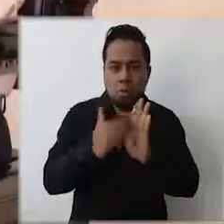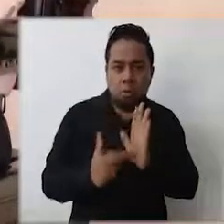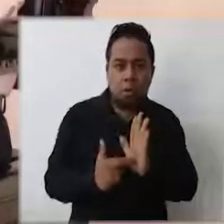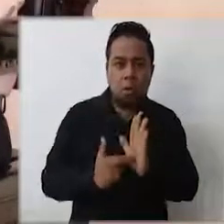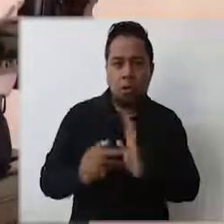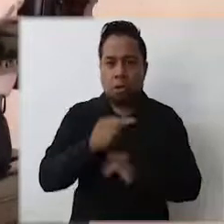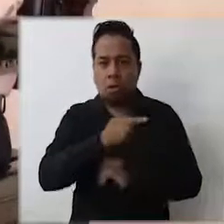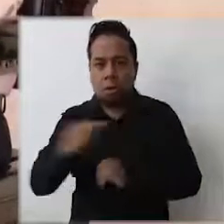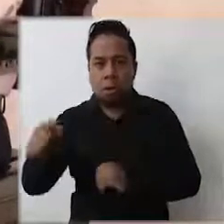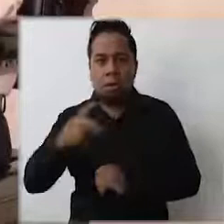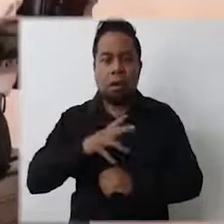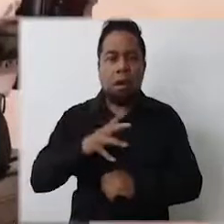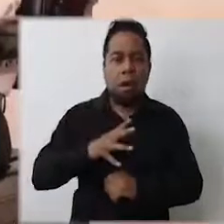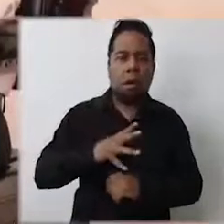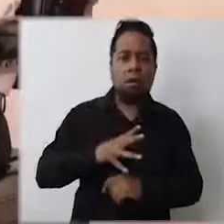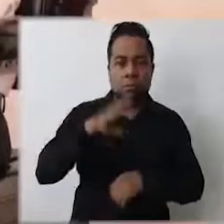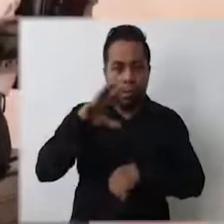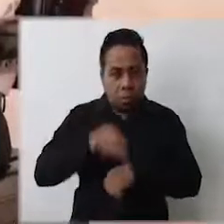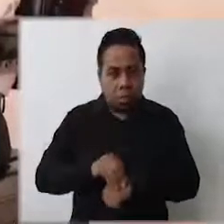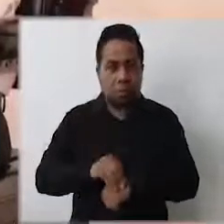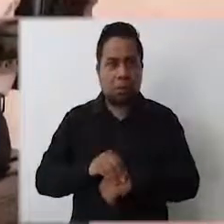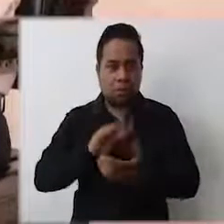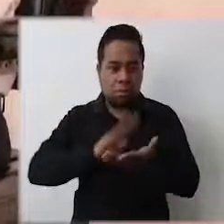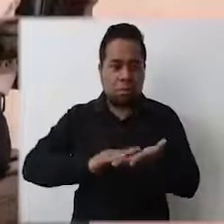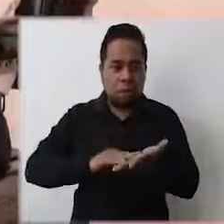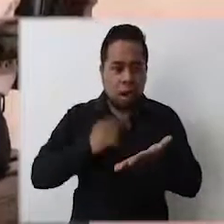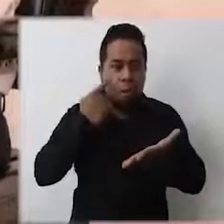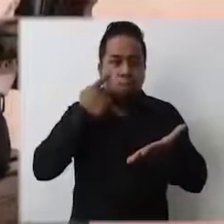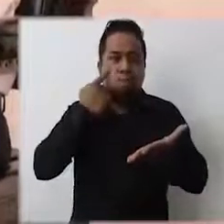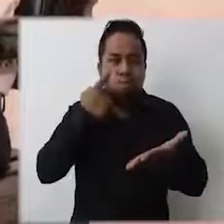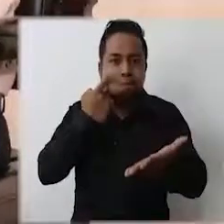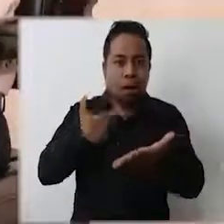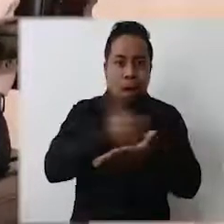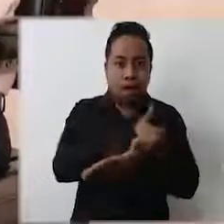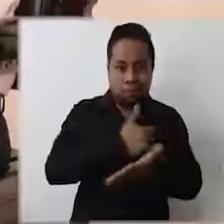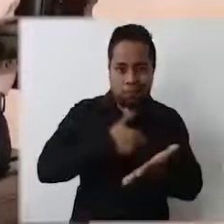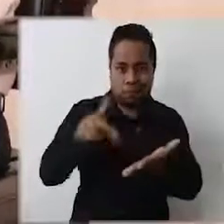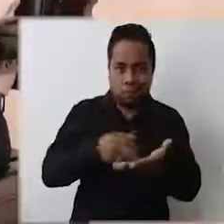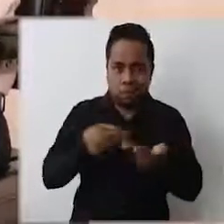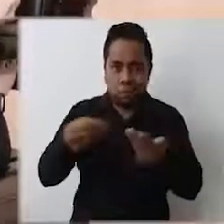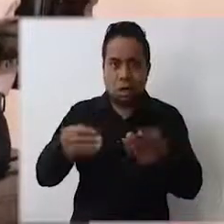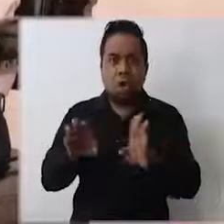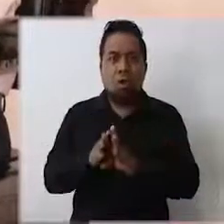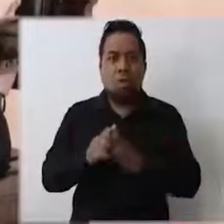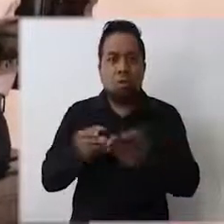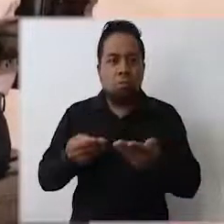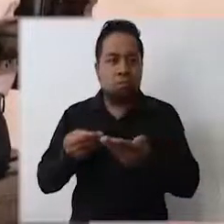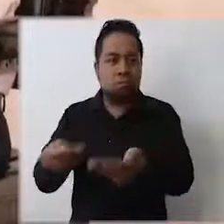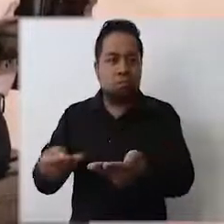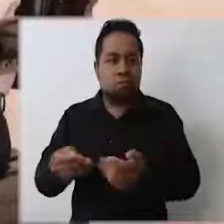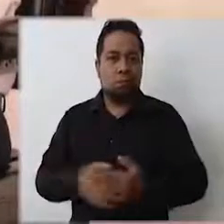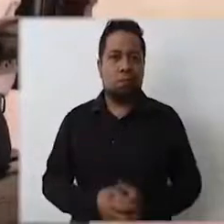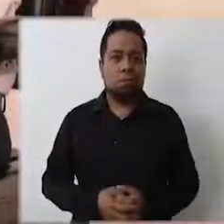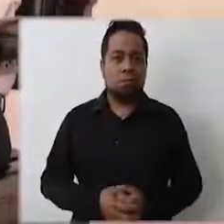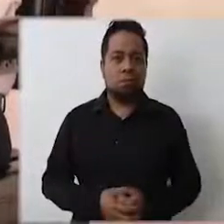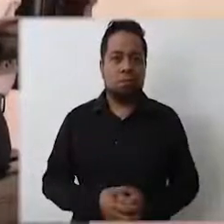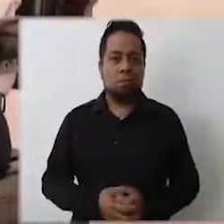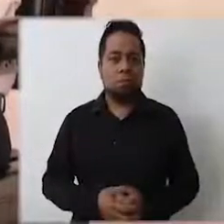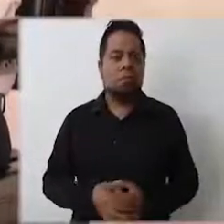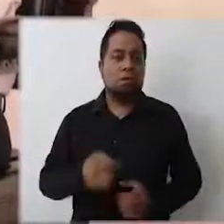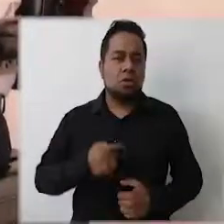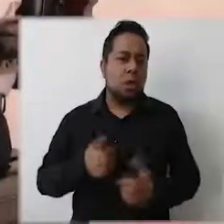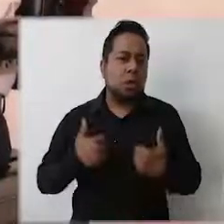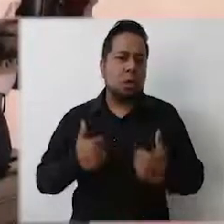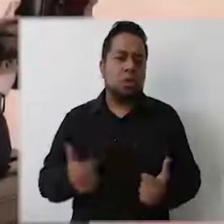Vigilar que efectivamente hay muchas cosas que tomar en cuenta, no únicamente otorgar un permiso por